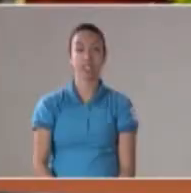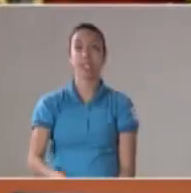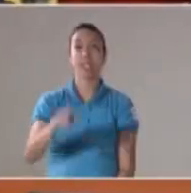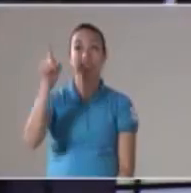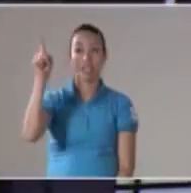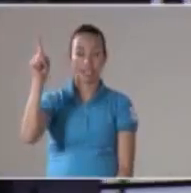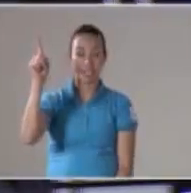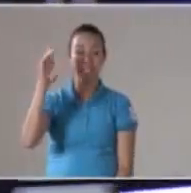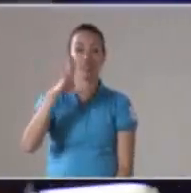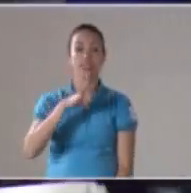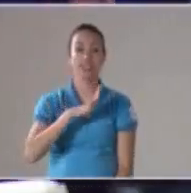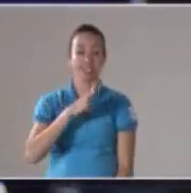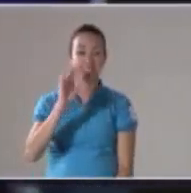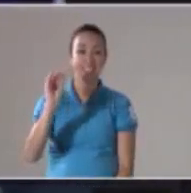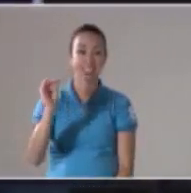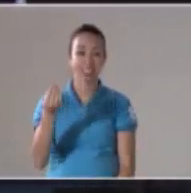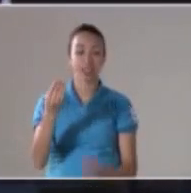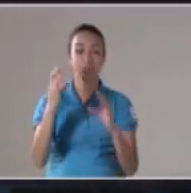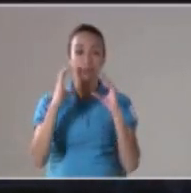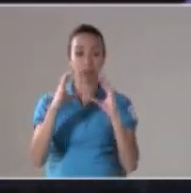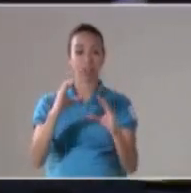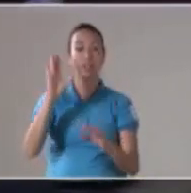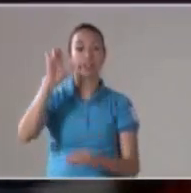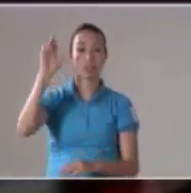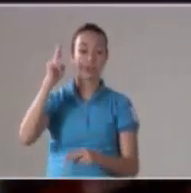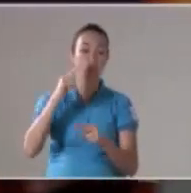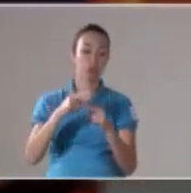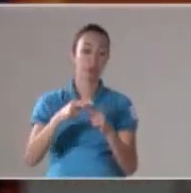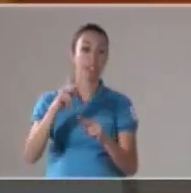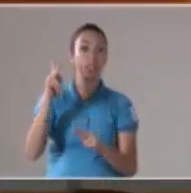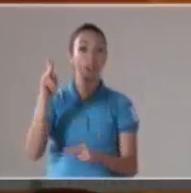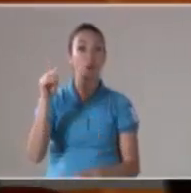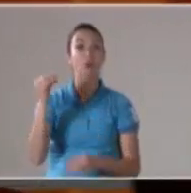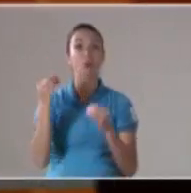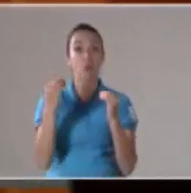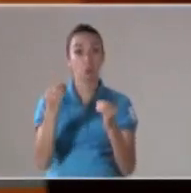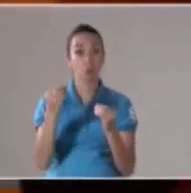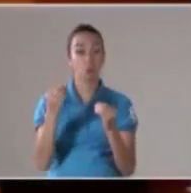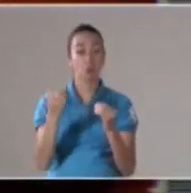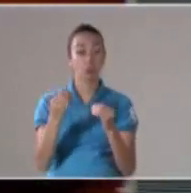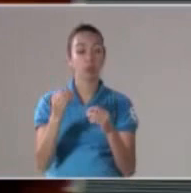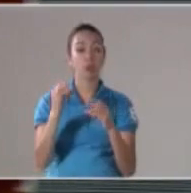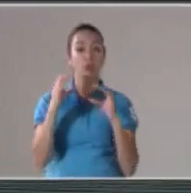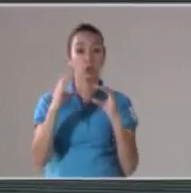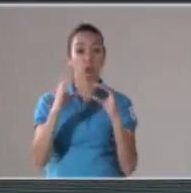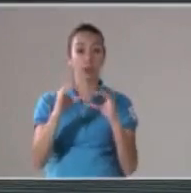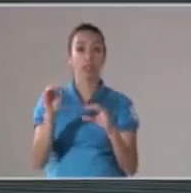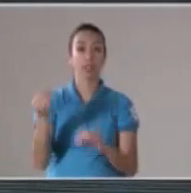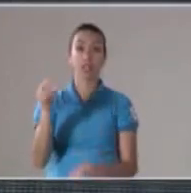Él tiene que cuidar su nombre, y tan lo cuida que ni siquiera lo podemos pronunciar.